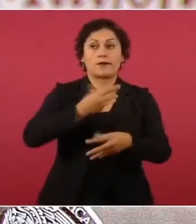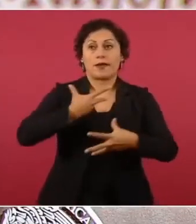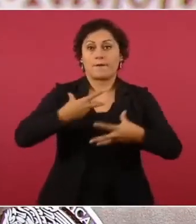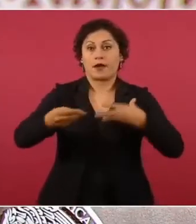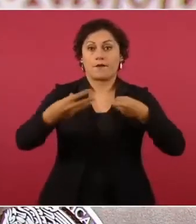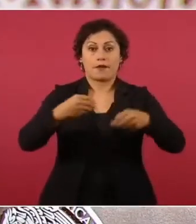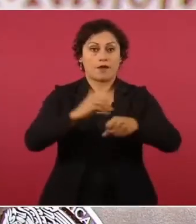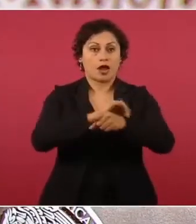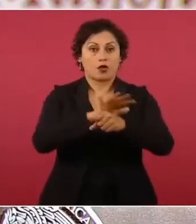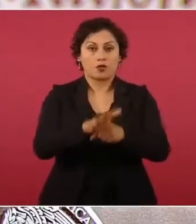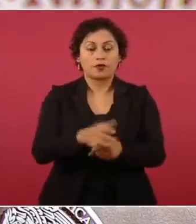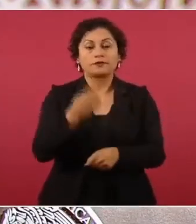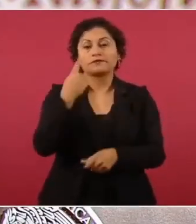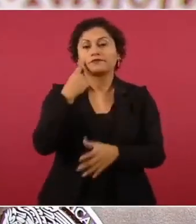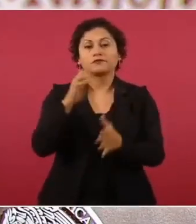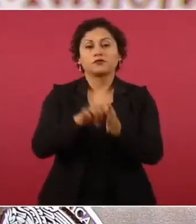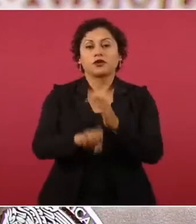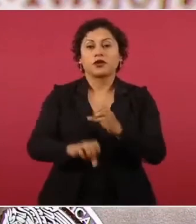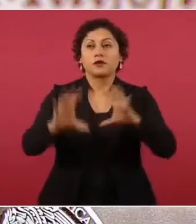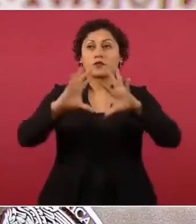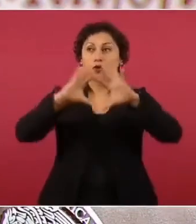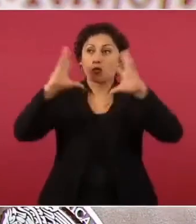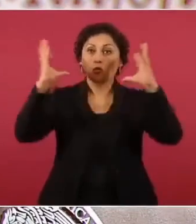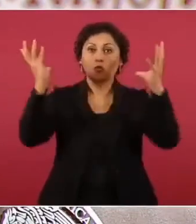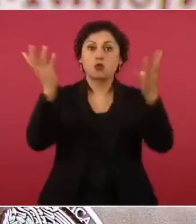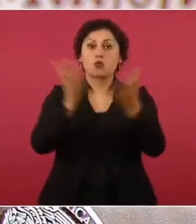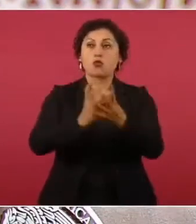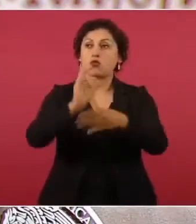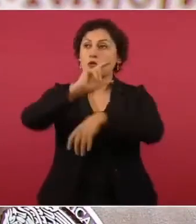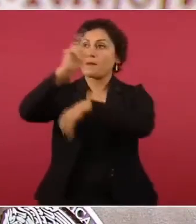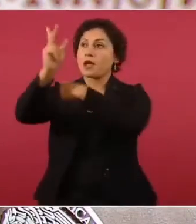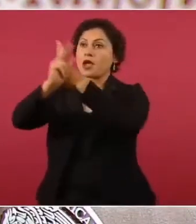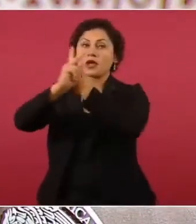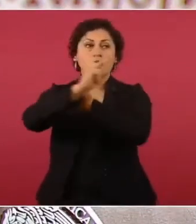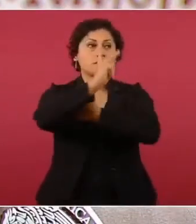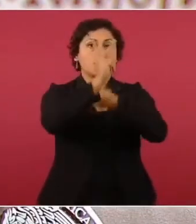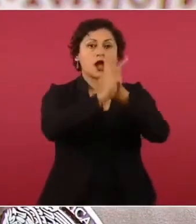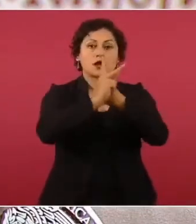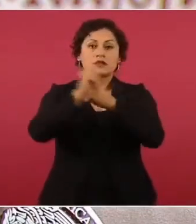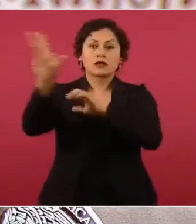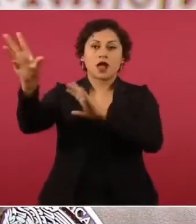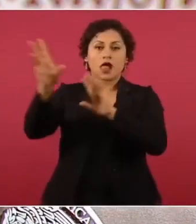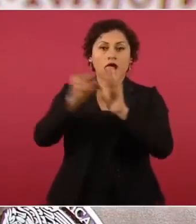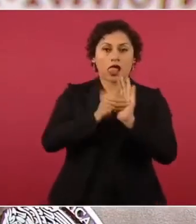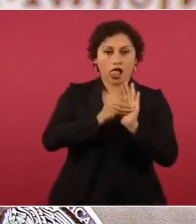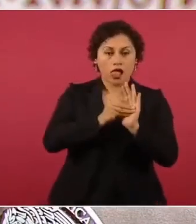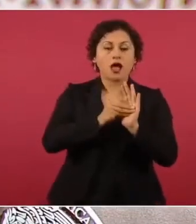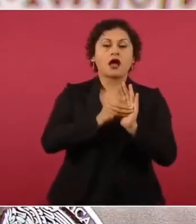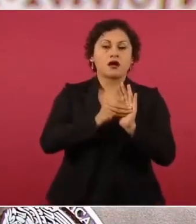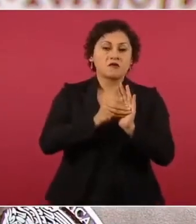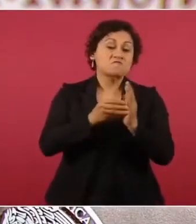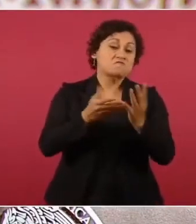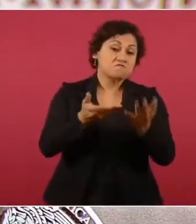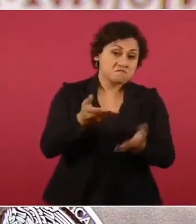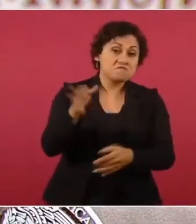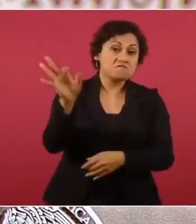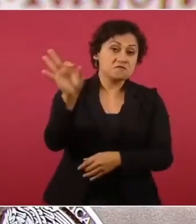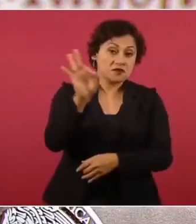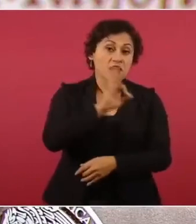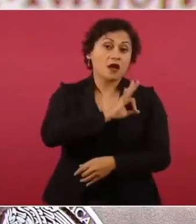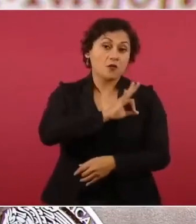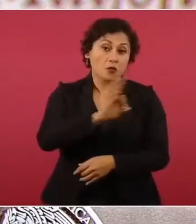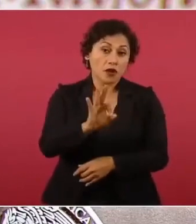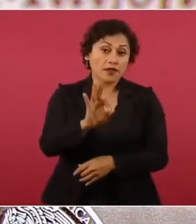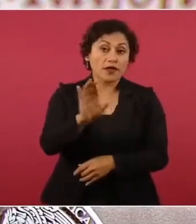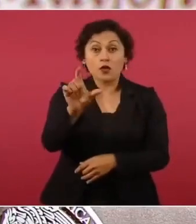que las otras regiones del mundo lo transmitan hacia la región de América y eventualmente pudiera llegar a México, lo